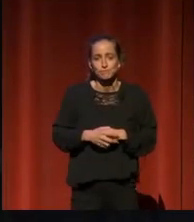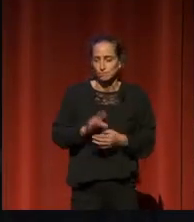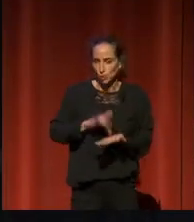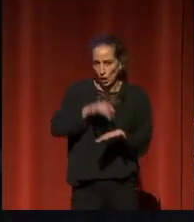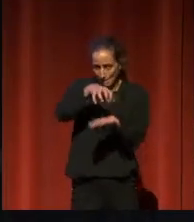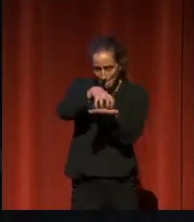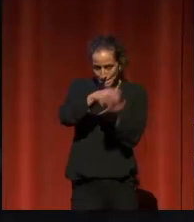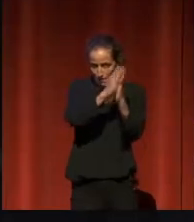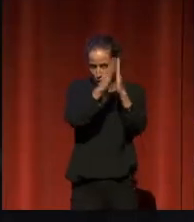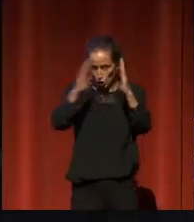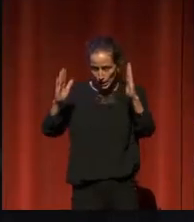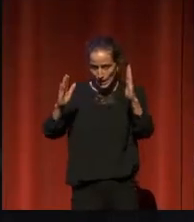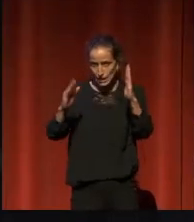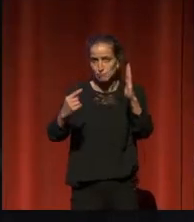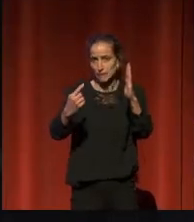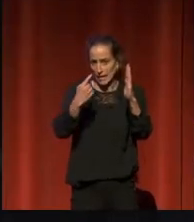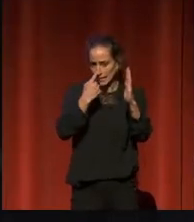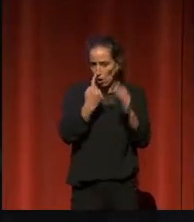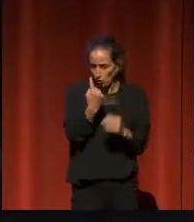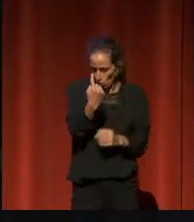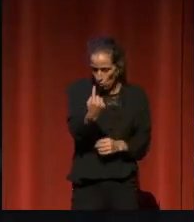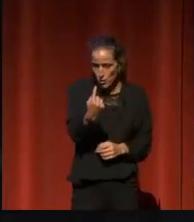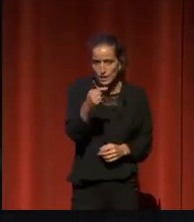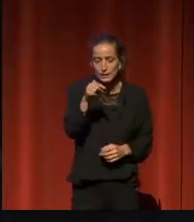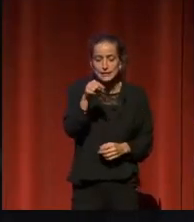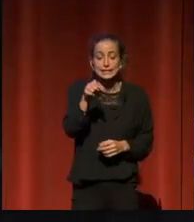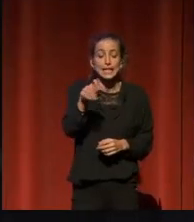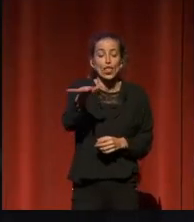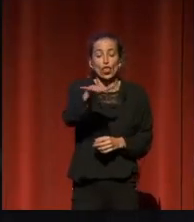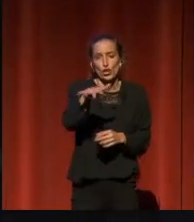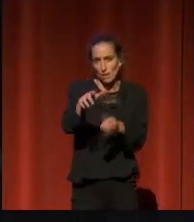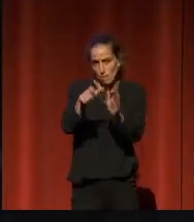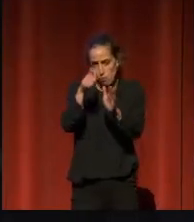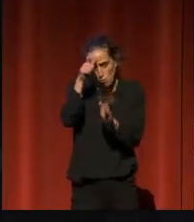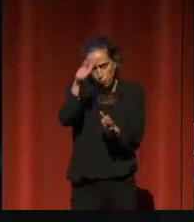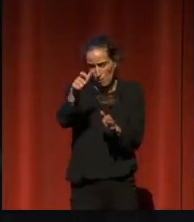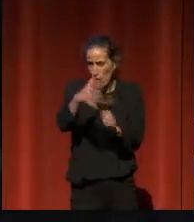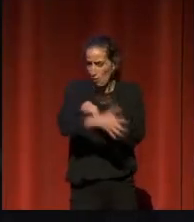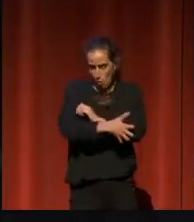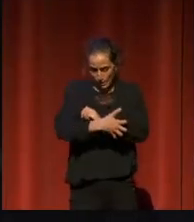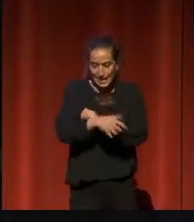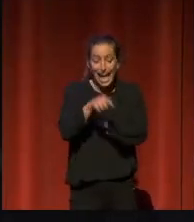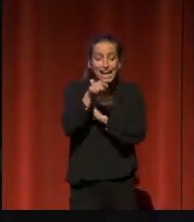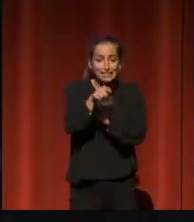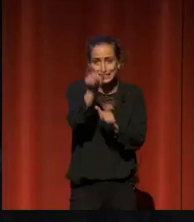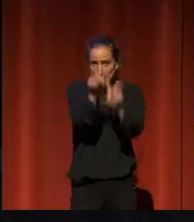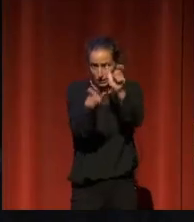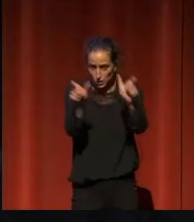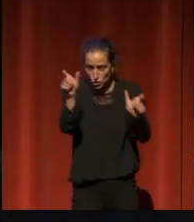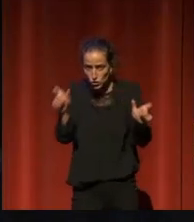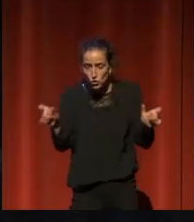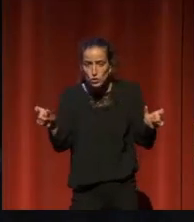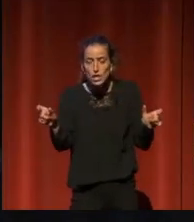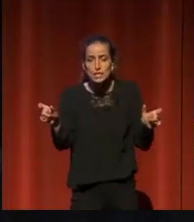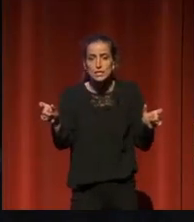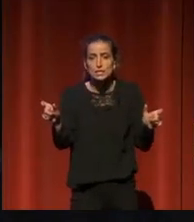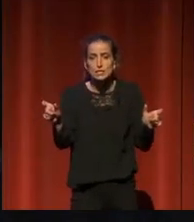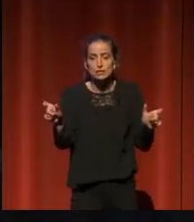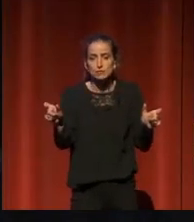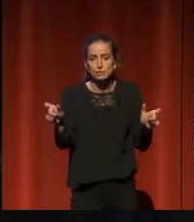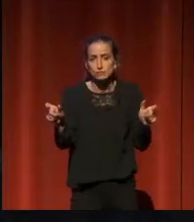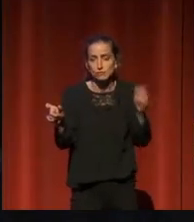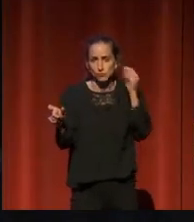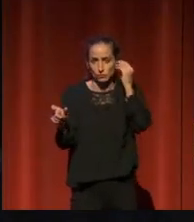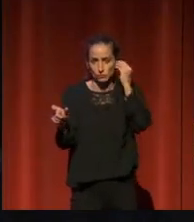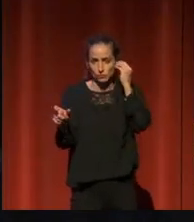es un pueblo mucho pobre eh con personas que cu la la la taja